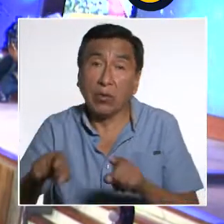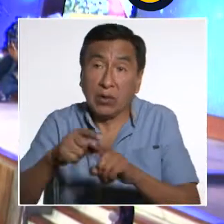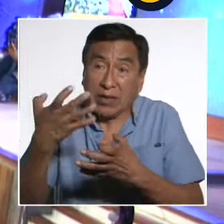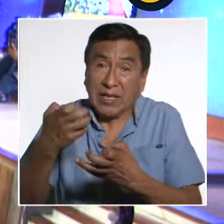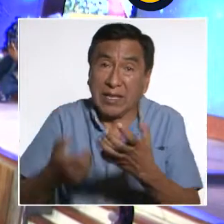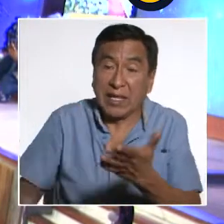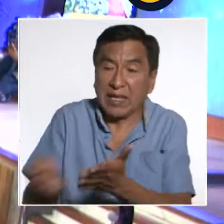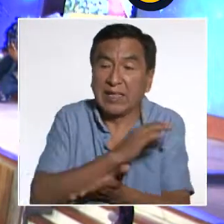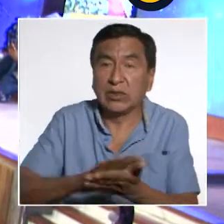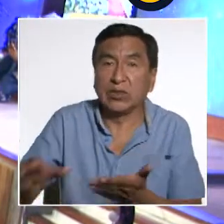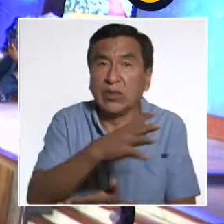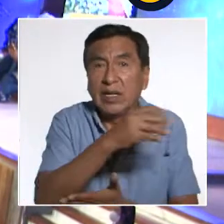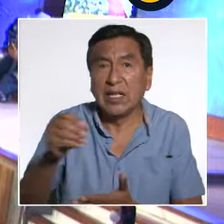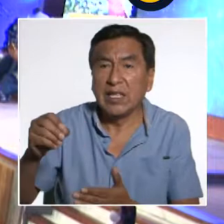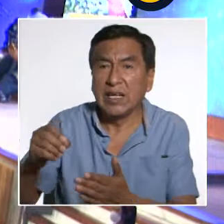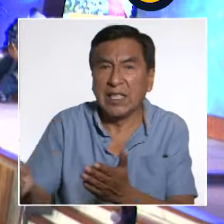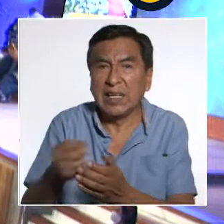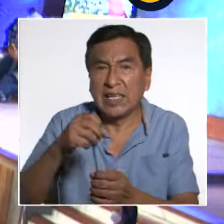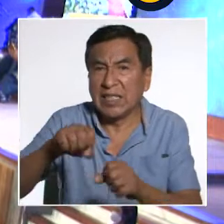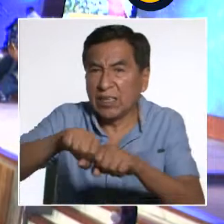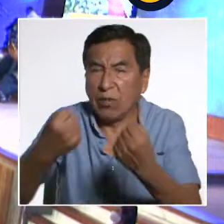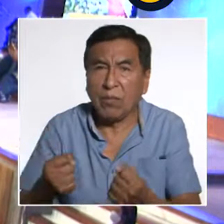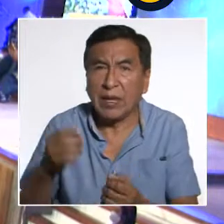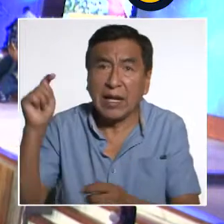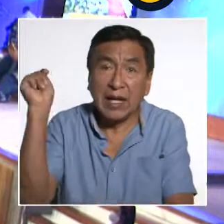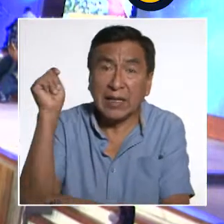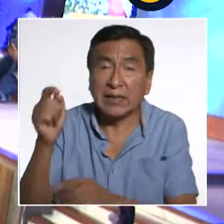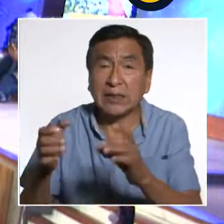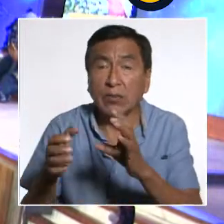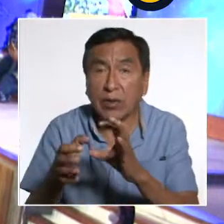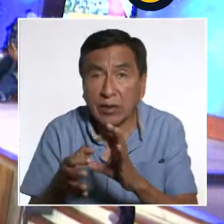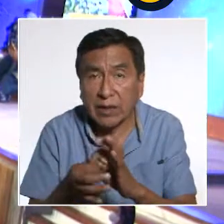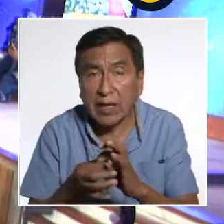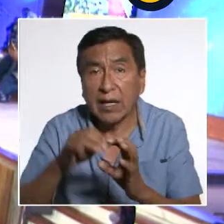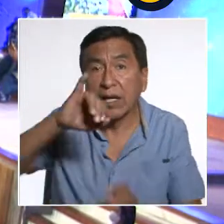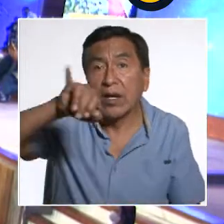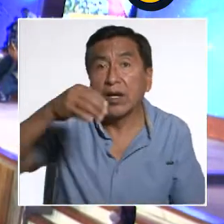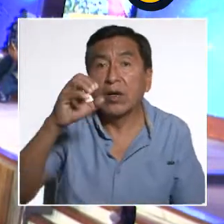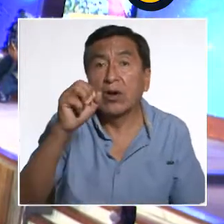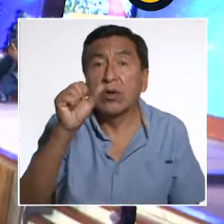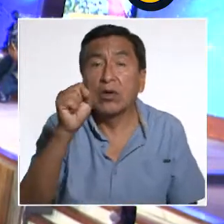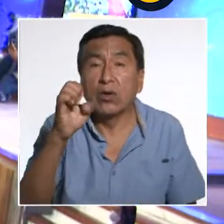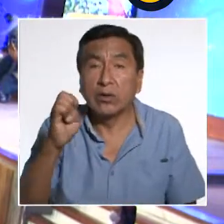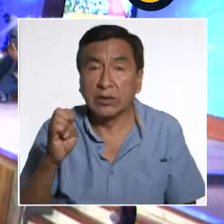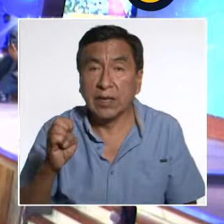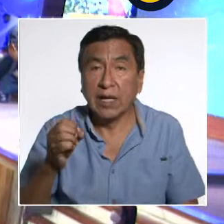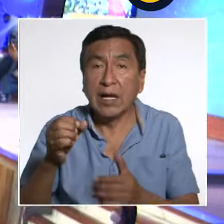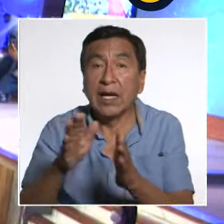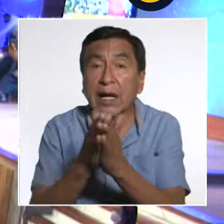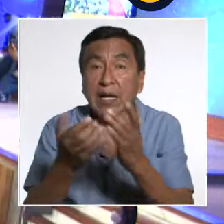destruir, arruinar y dañar el testimonio o la reputación de José. El libro de Génesis,